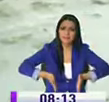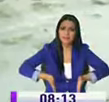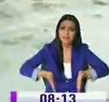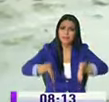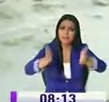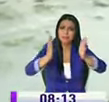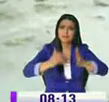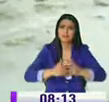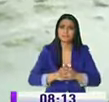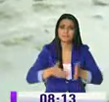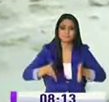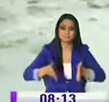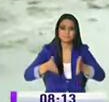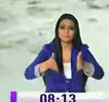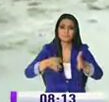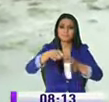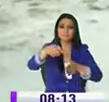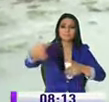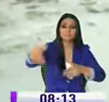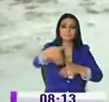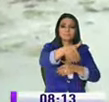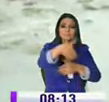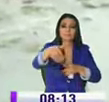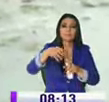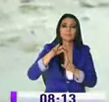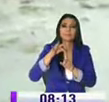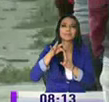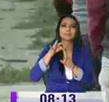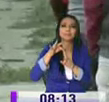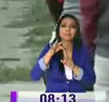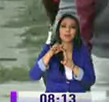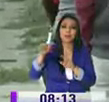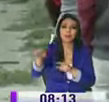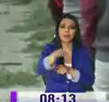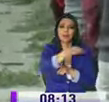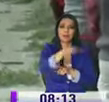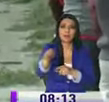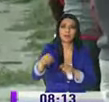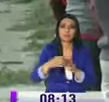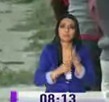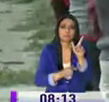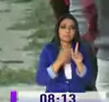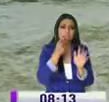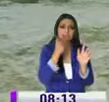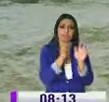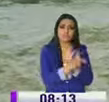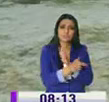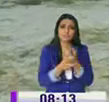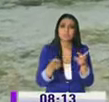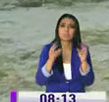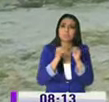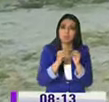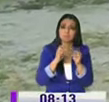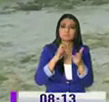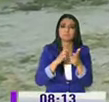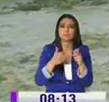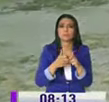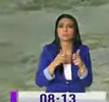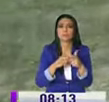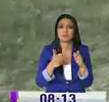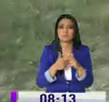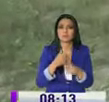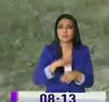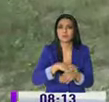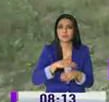calle da a la calle principal a maría amalia origen la denuncia ciudadana incluye los múltiples inconvenientes que tienen por